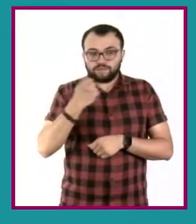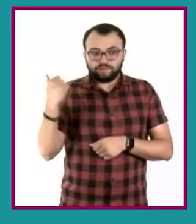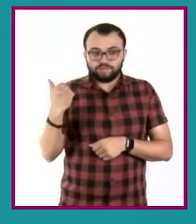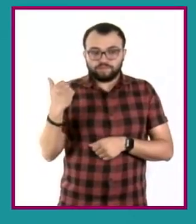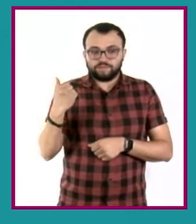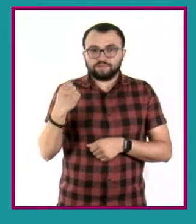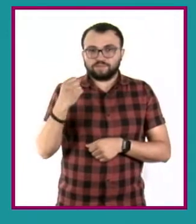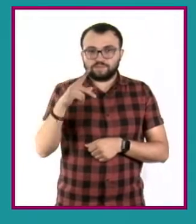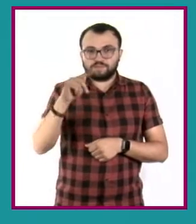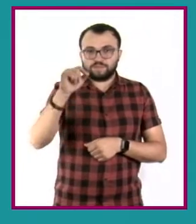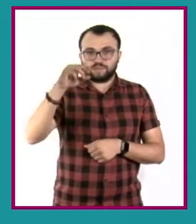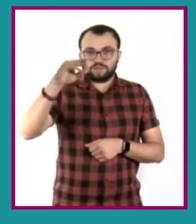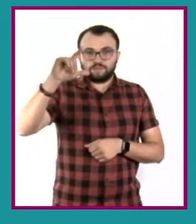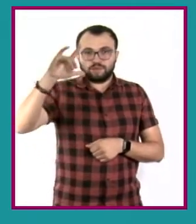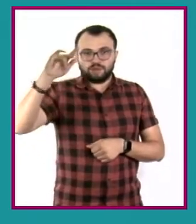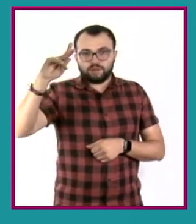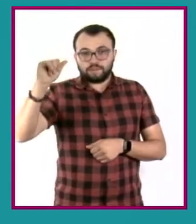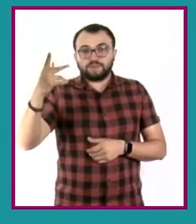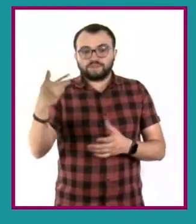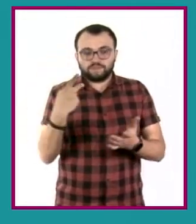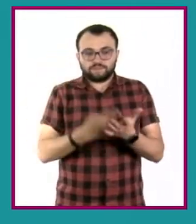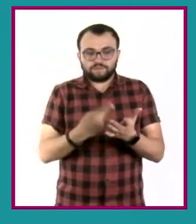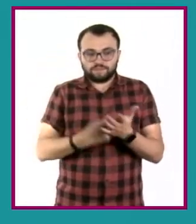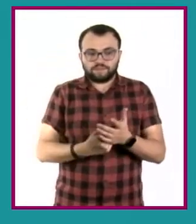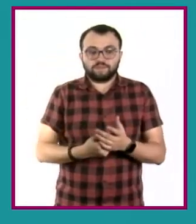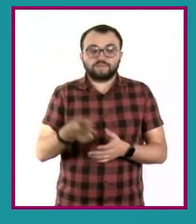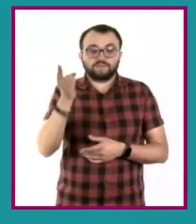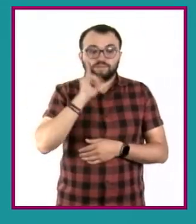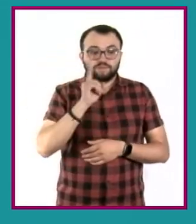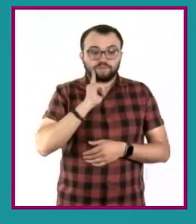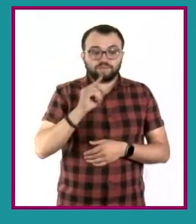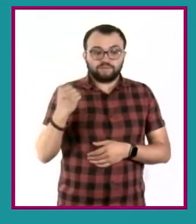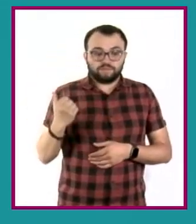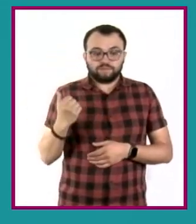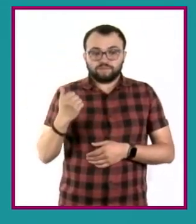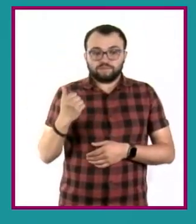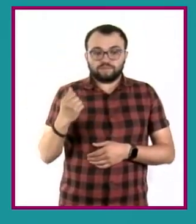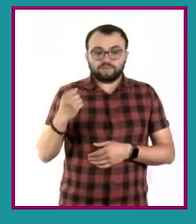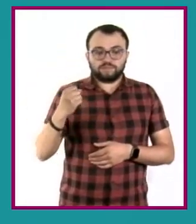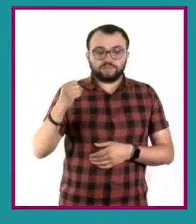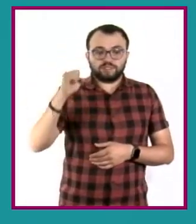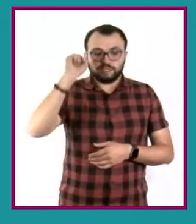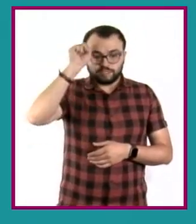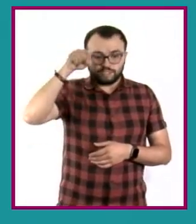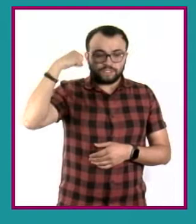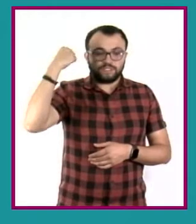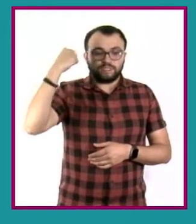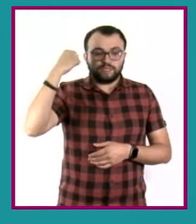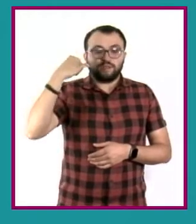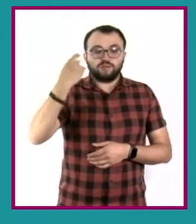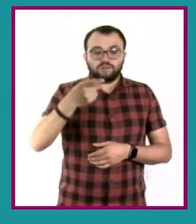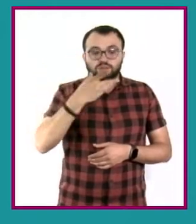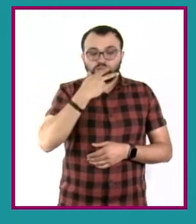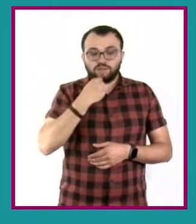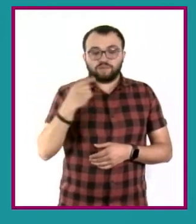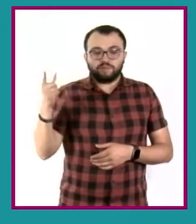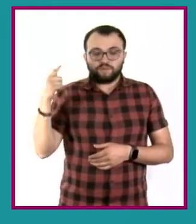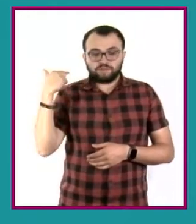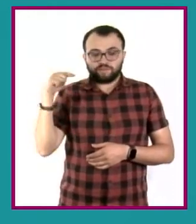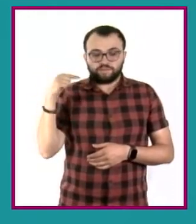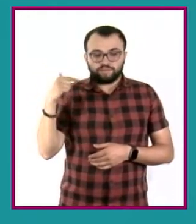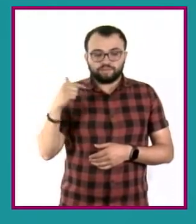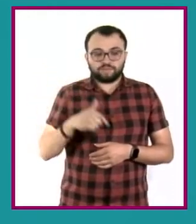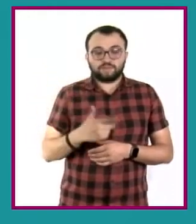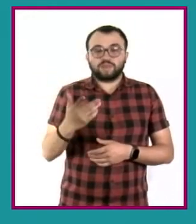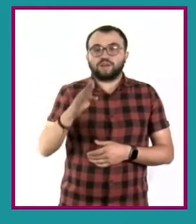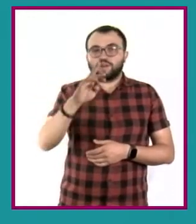de Tamaulipas, obtuvo la medalla de plata, y André Garibaldi Gamboa, de Sinaloa, y Yaramí Alejandro Lira Bisuet, de Jalisco, ganaron medalla de